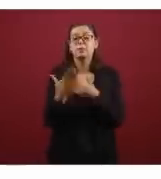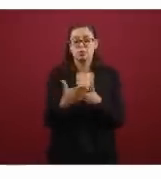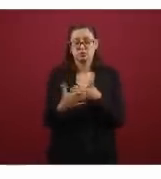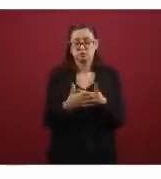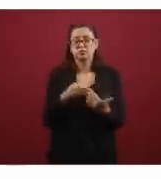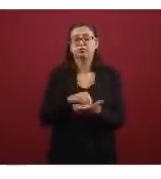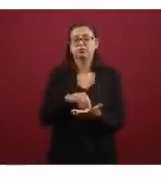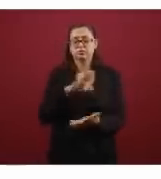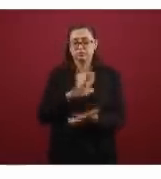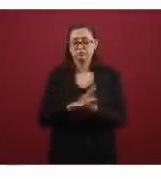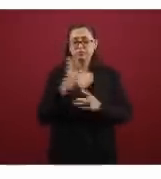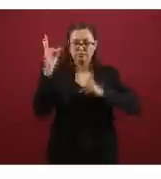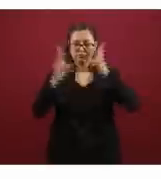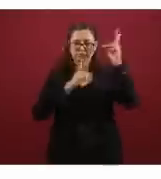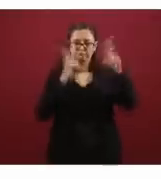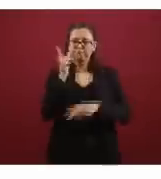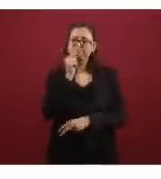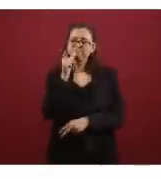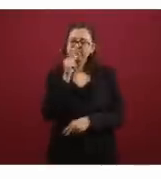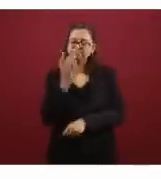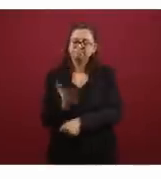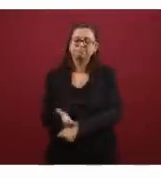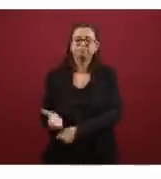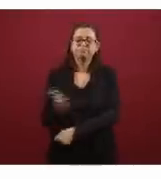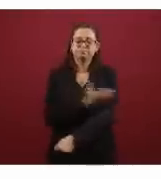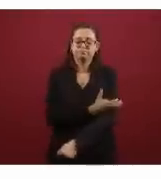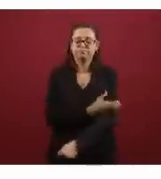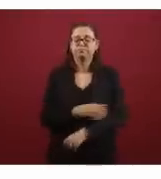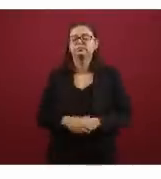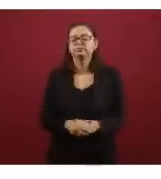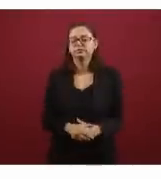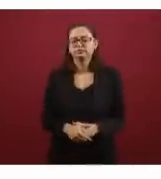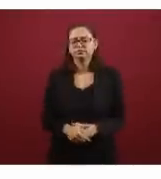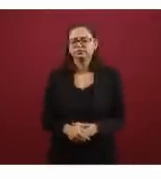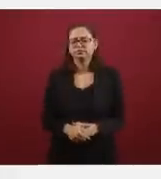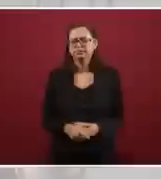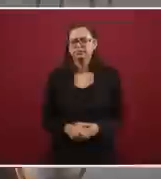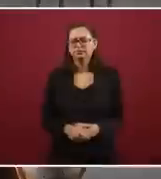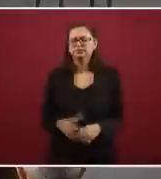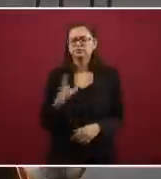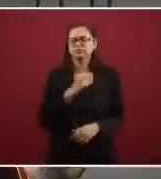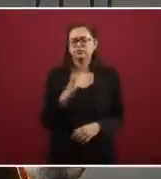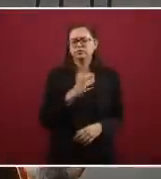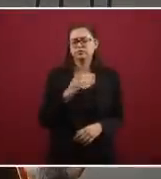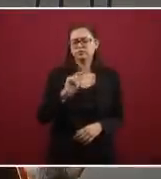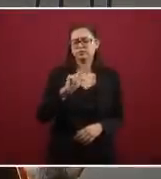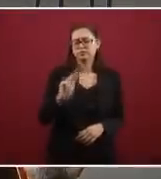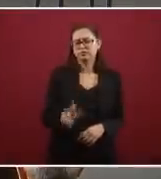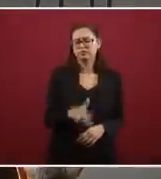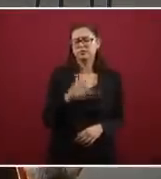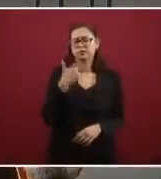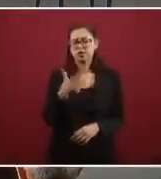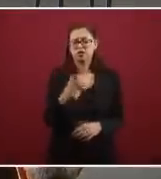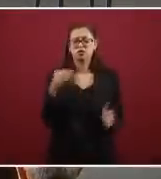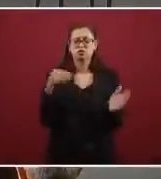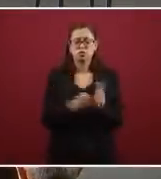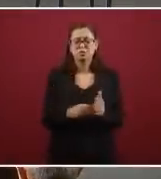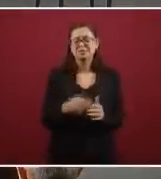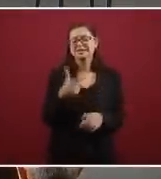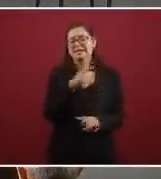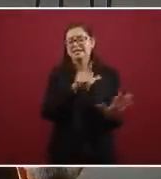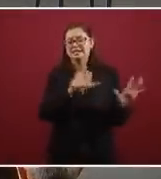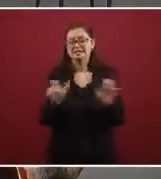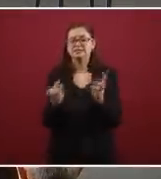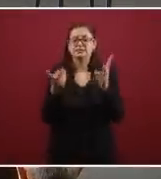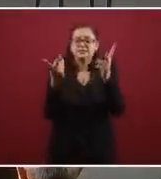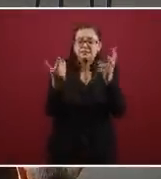una visita con fuerza pública en próximos días. Tenemos ya 88,700 descargas de la app y